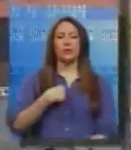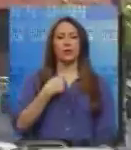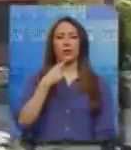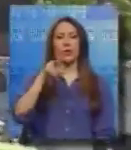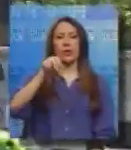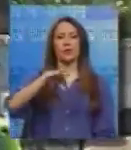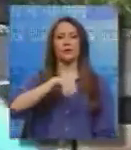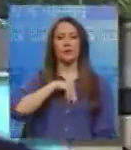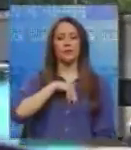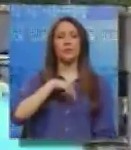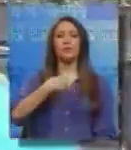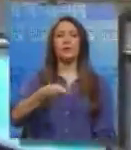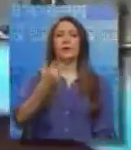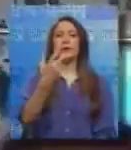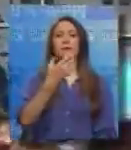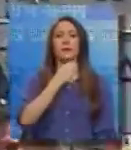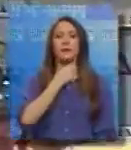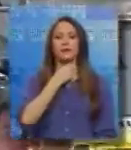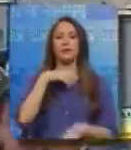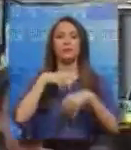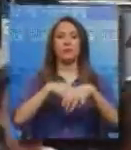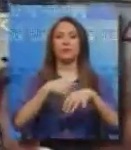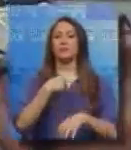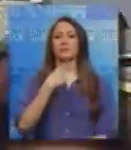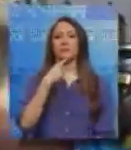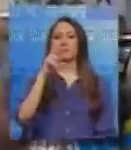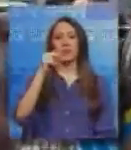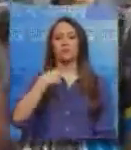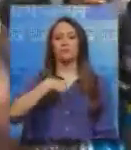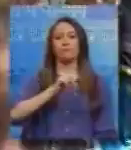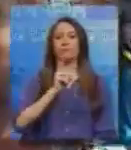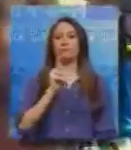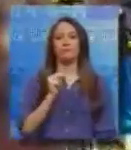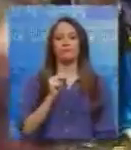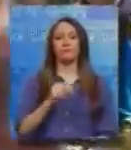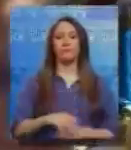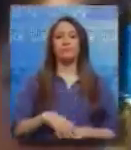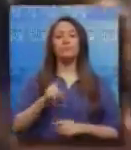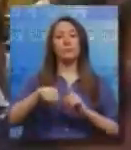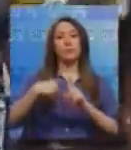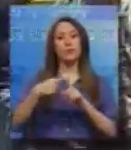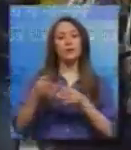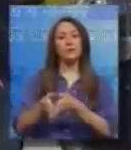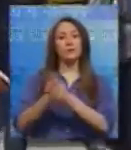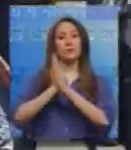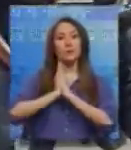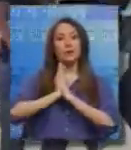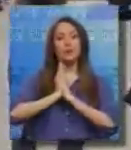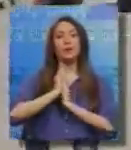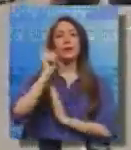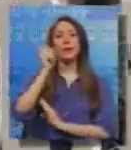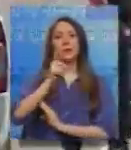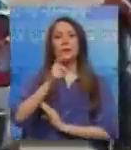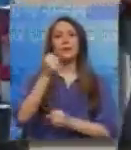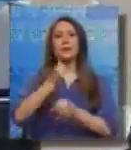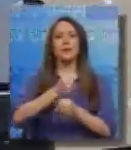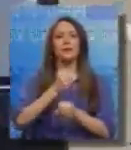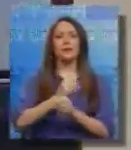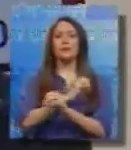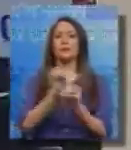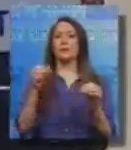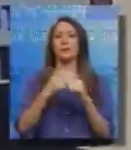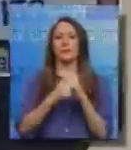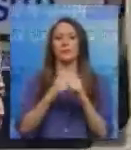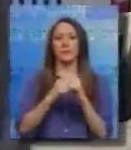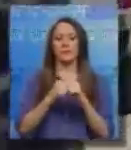al paro nacional previsto para el 13 de agosto, dijeron que no se sumarán a la movilización y pidieron garantías para poder laborar sin